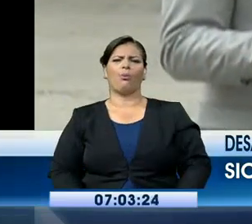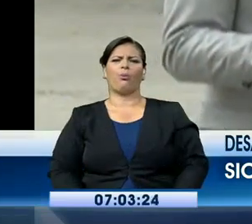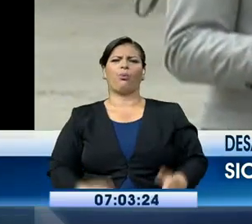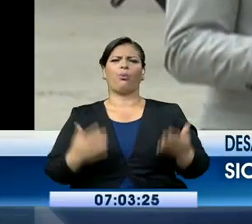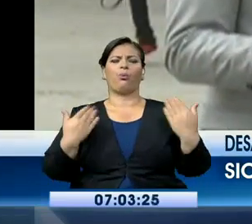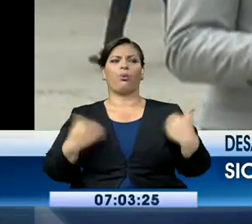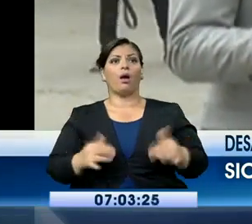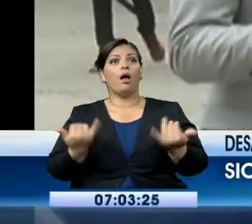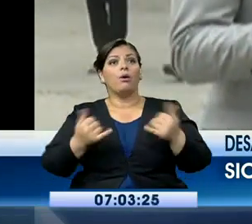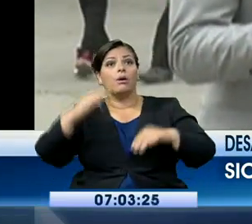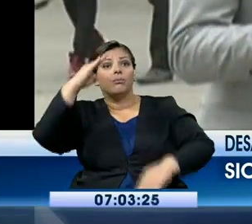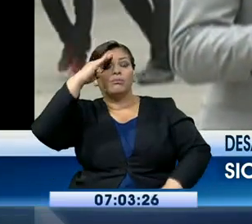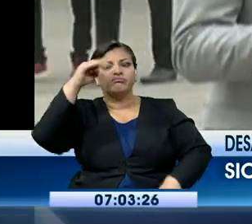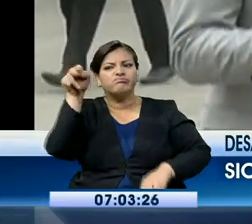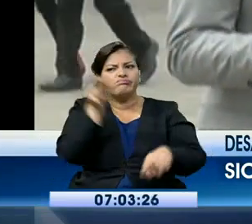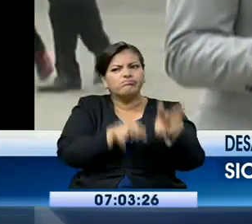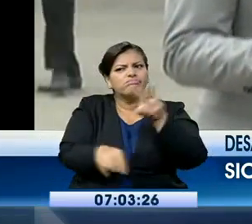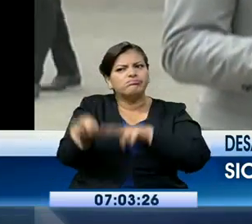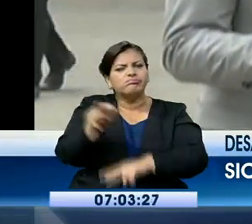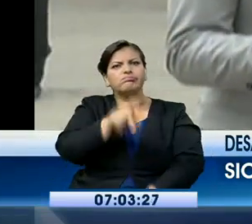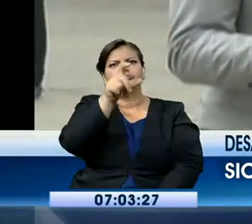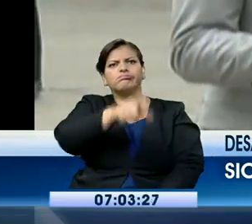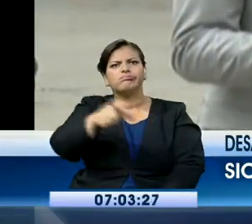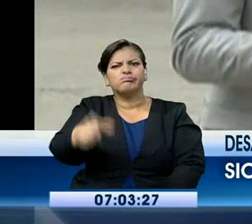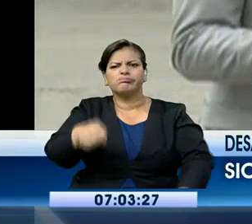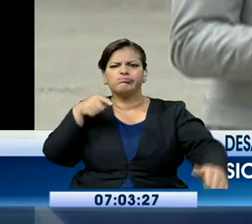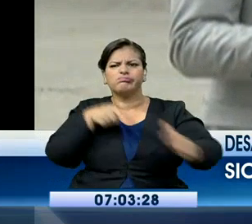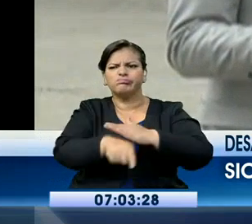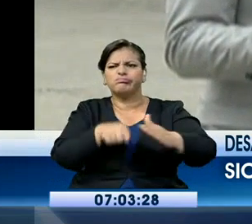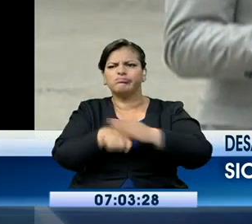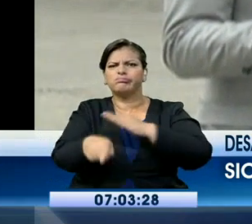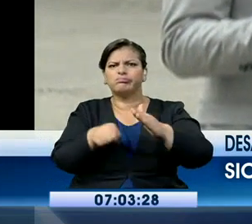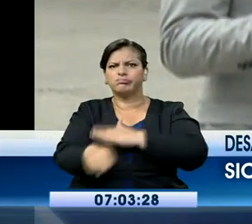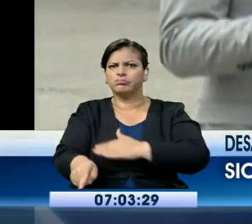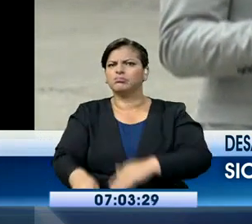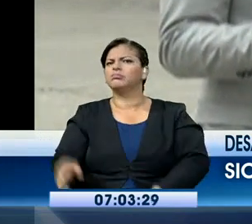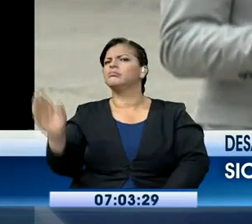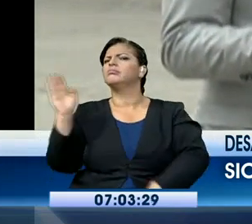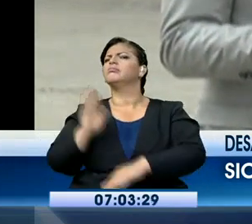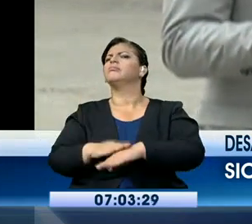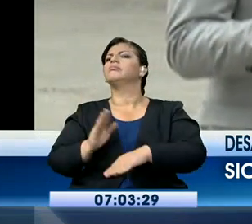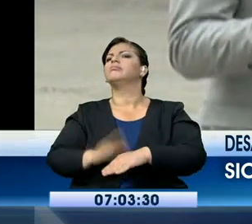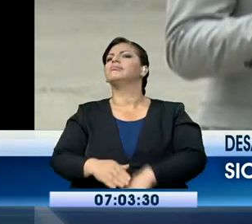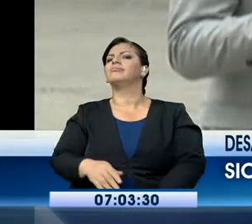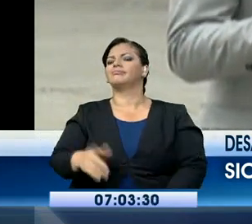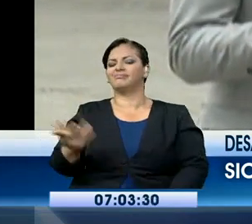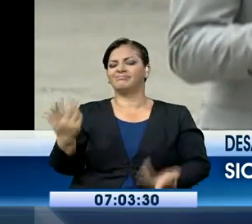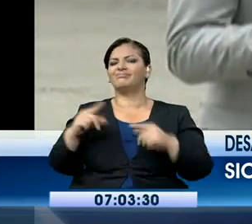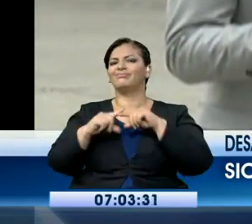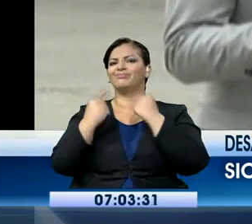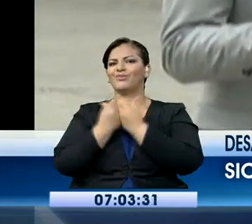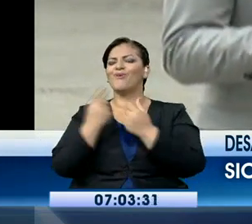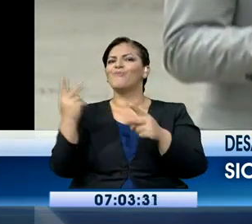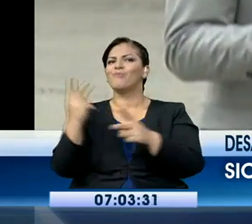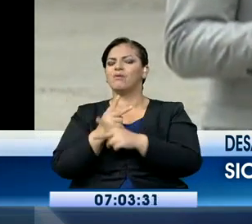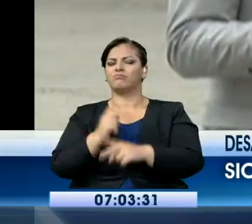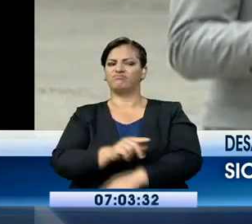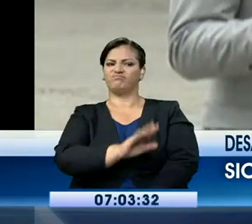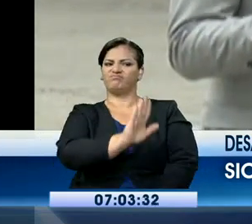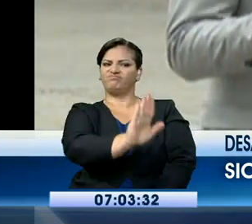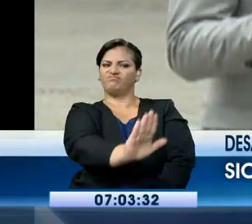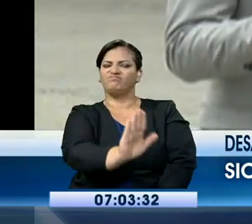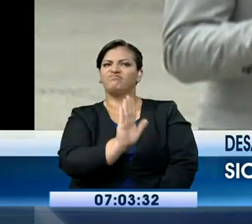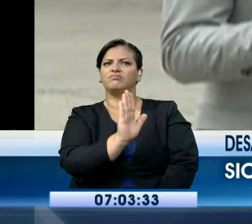estarían vinculadas a un ajuste de cuentas. Sin embargo, el solo hecho de que las 2 cabecillas hayan operado desde una celda de